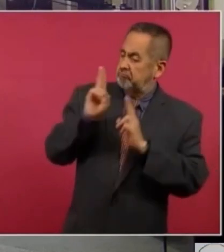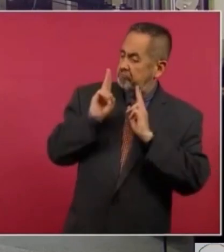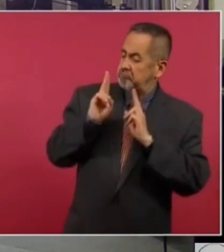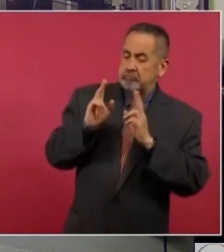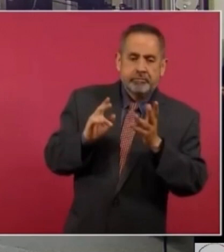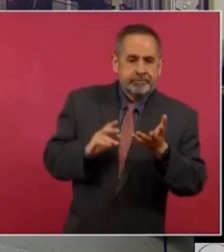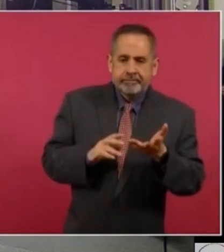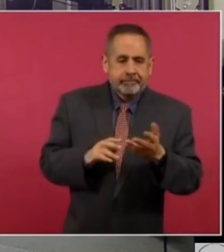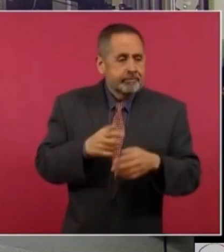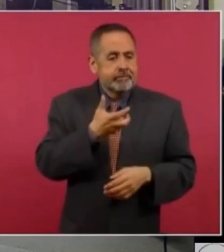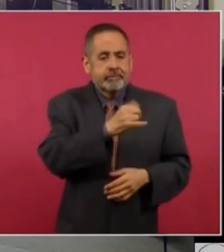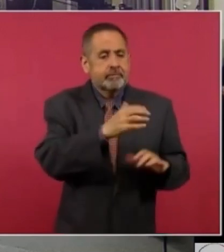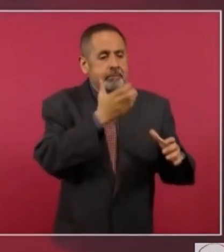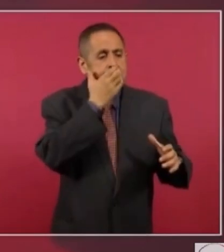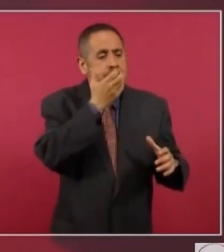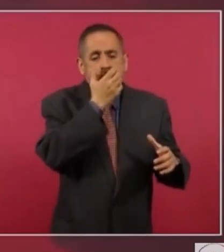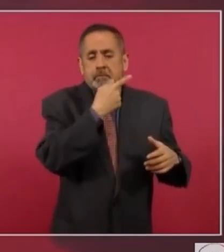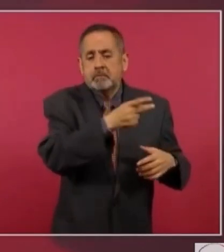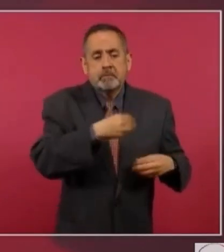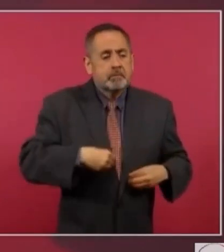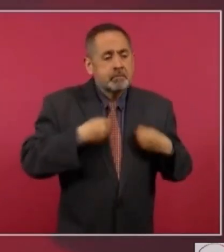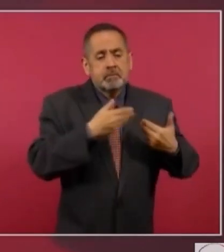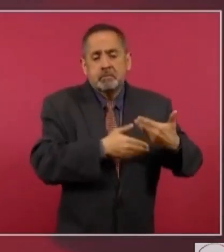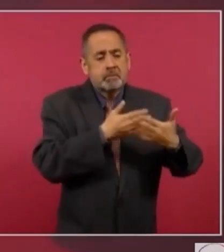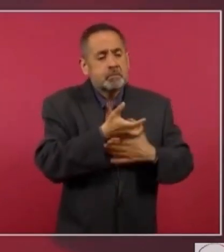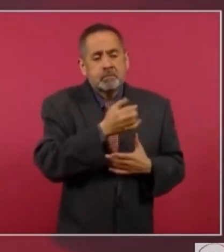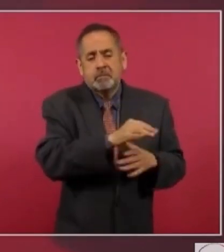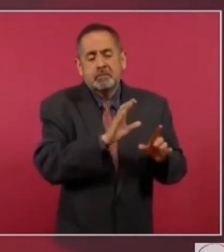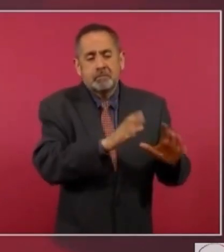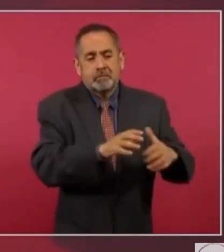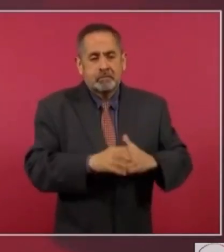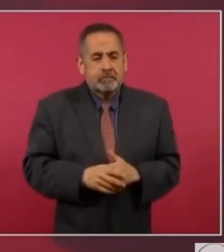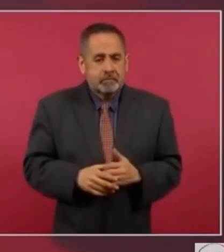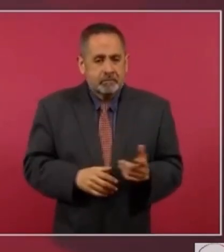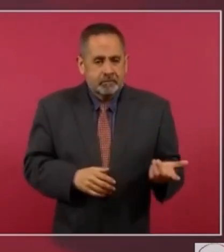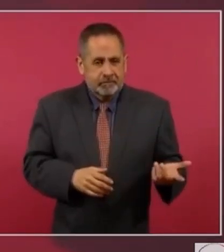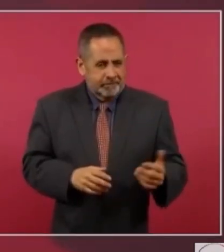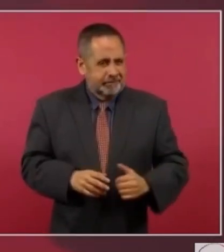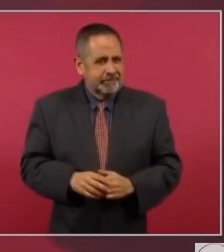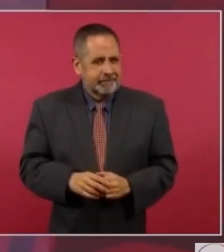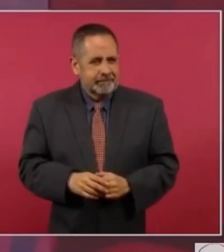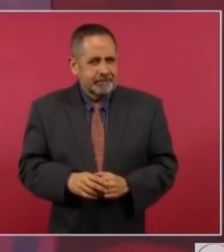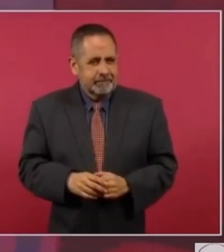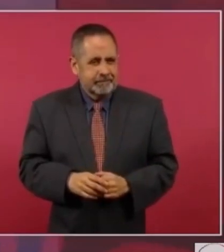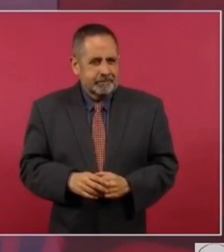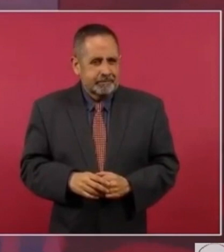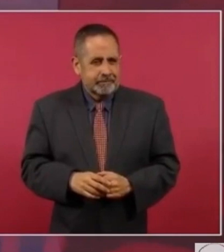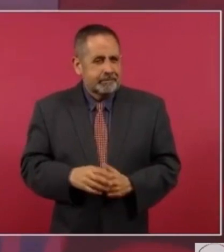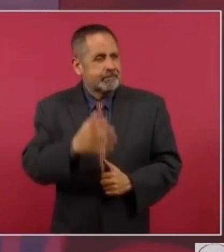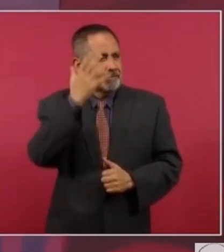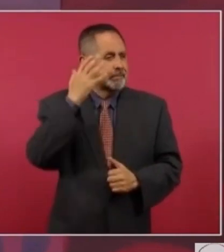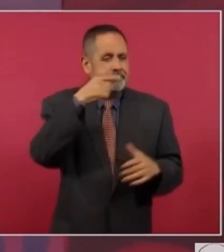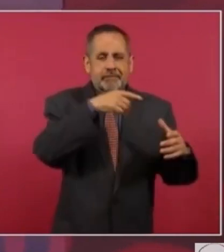era un estilo de vida. No seas tonto,